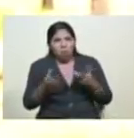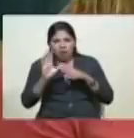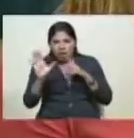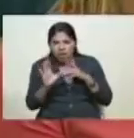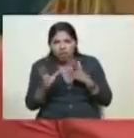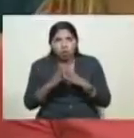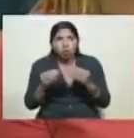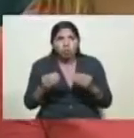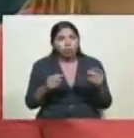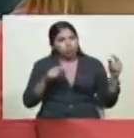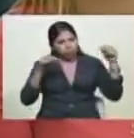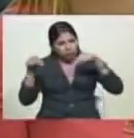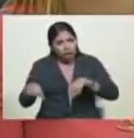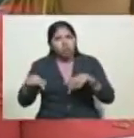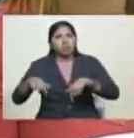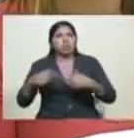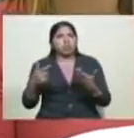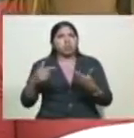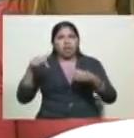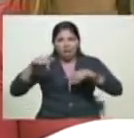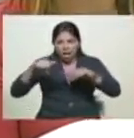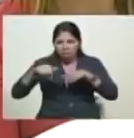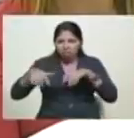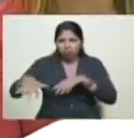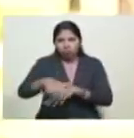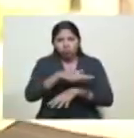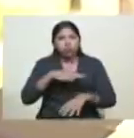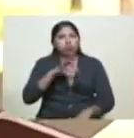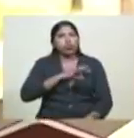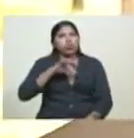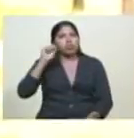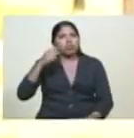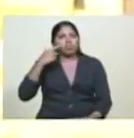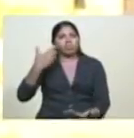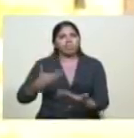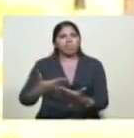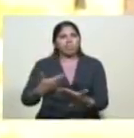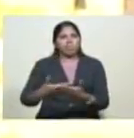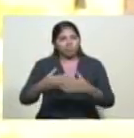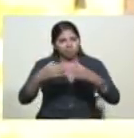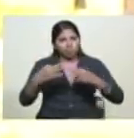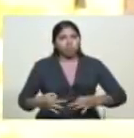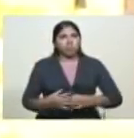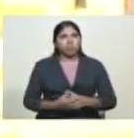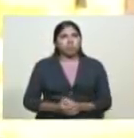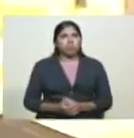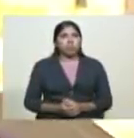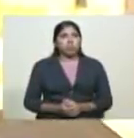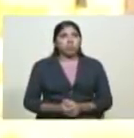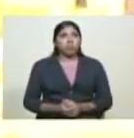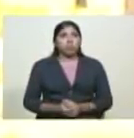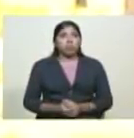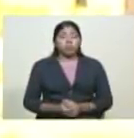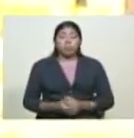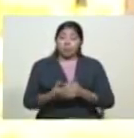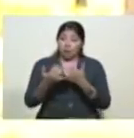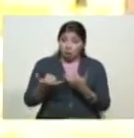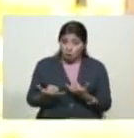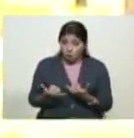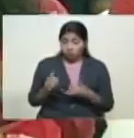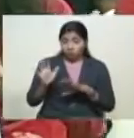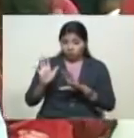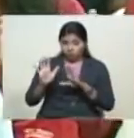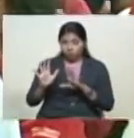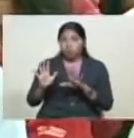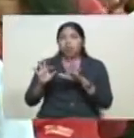a este urbanismo Luisa Cáceres de Arizmendi. Aquí está el socialismo en lo concreto, en lo territorial. Y ahora nos corresponde